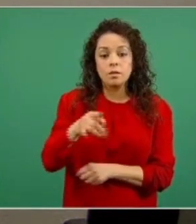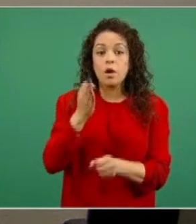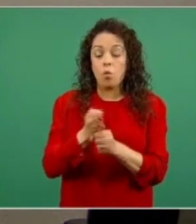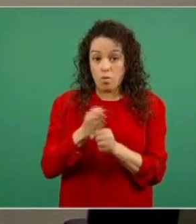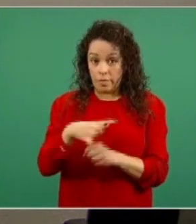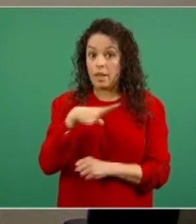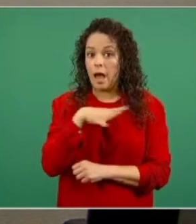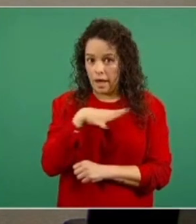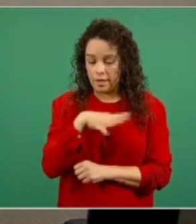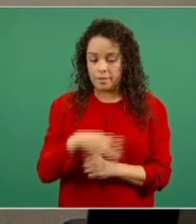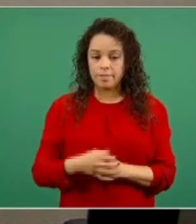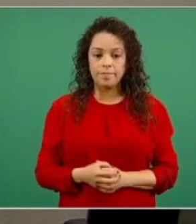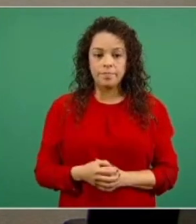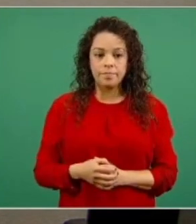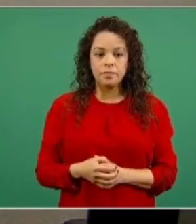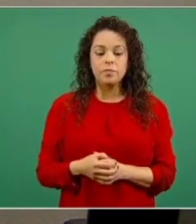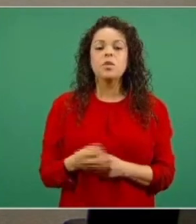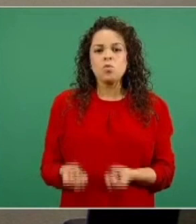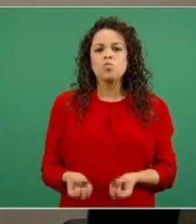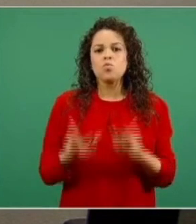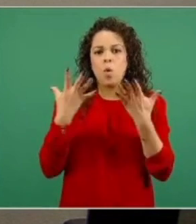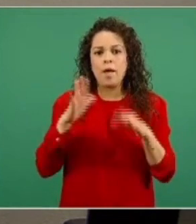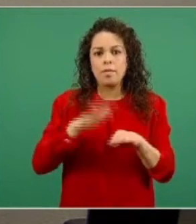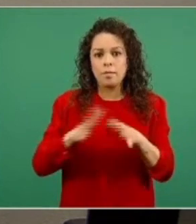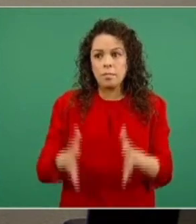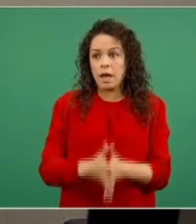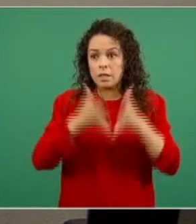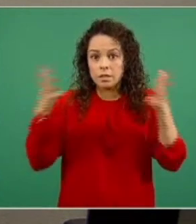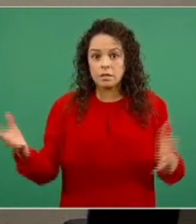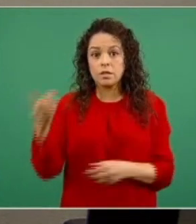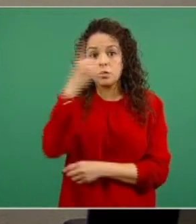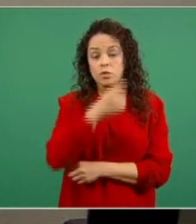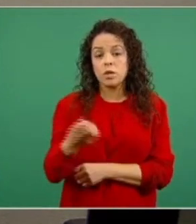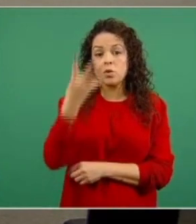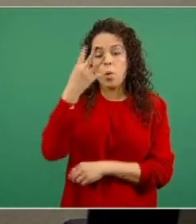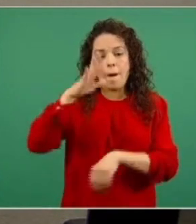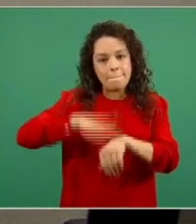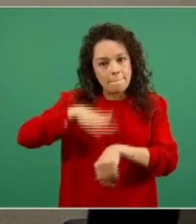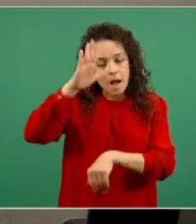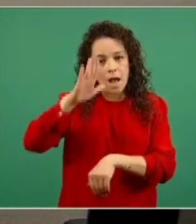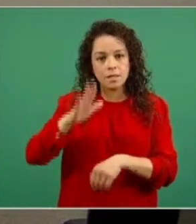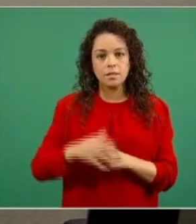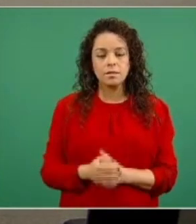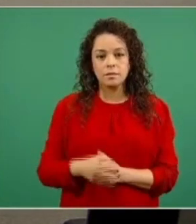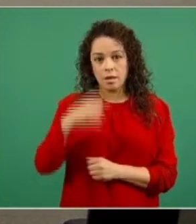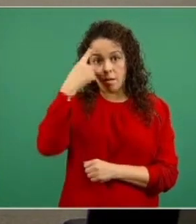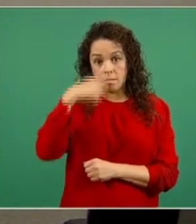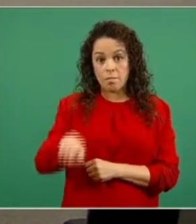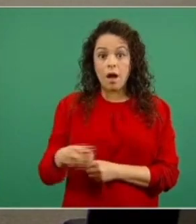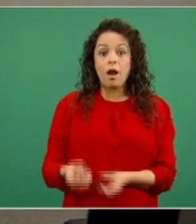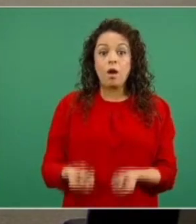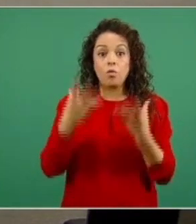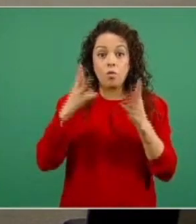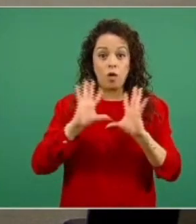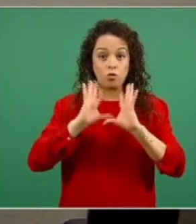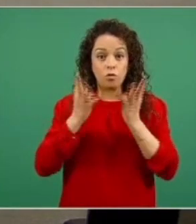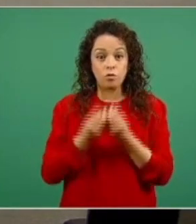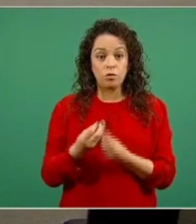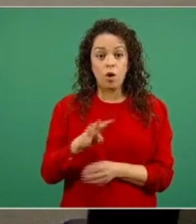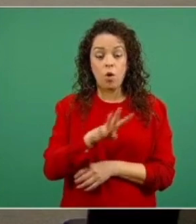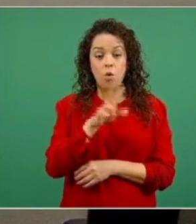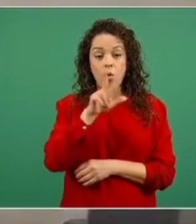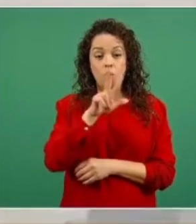actualmente. ¿Cuánto estamos creciendo? 104 camas más para llegar a 484. Es un crecimiento